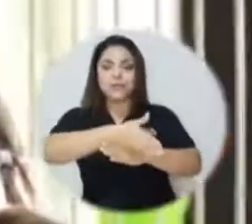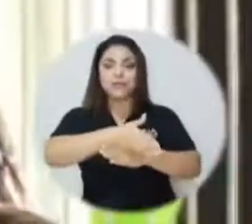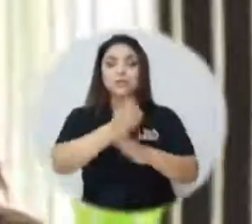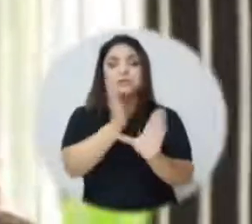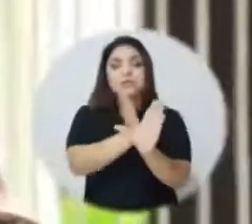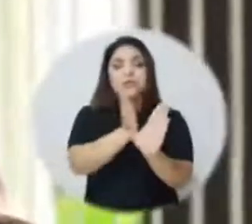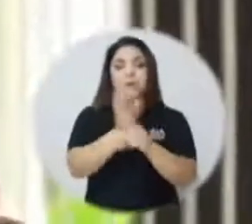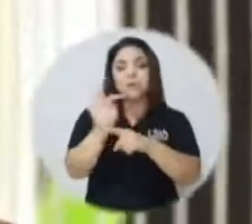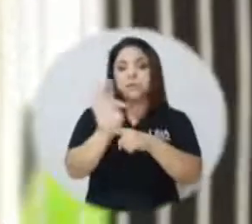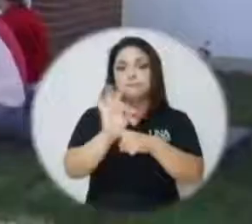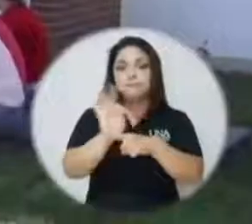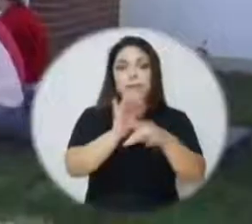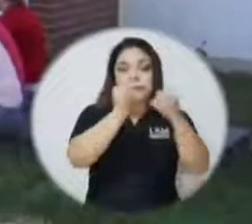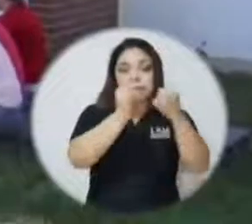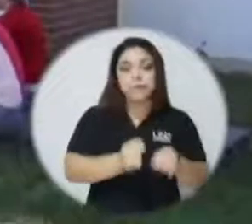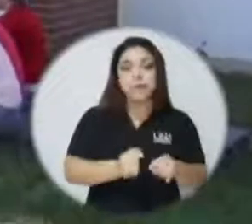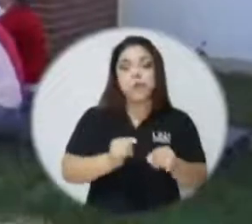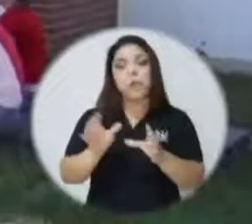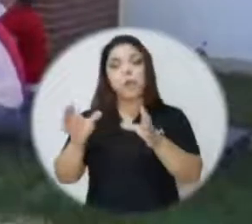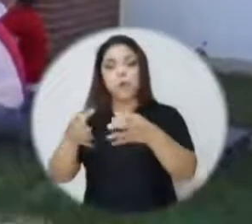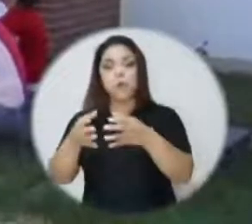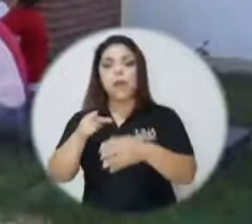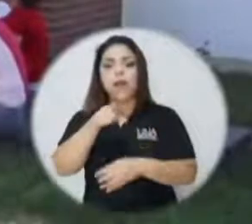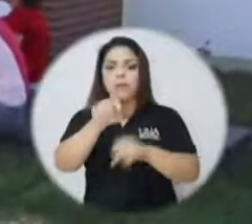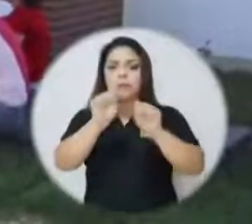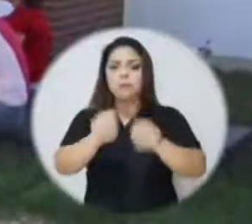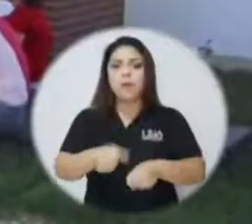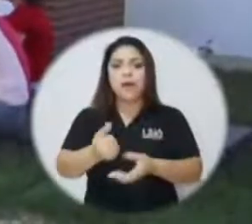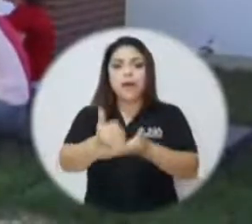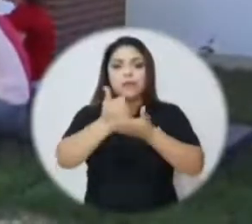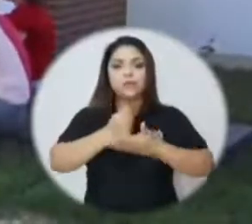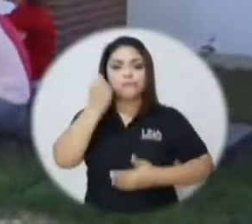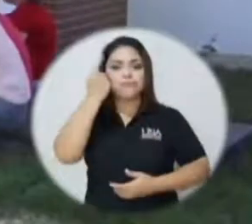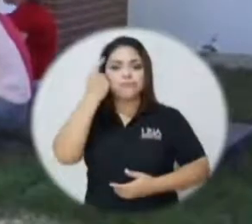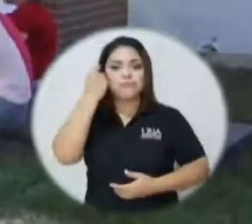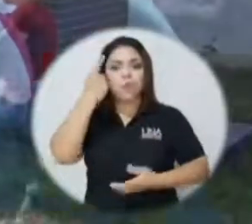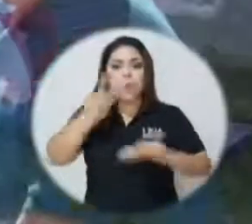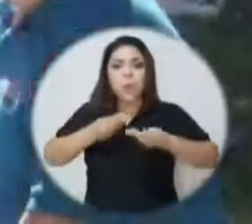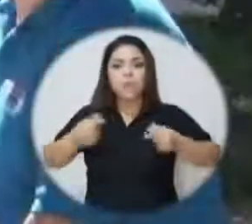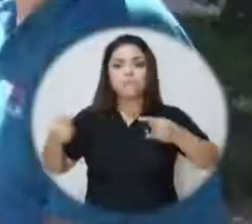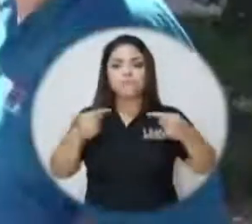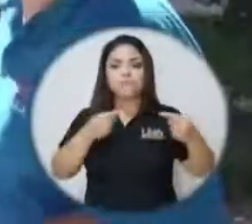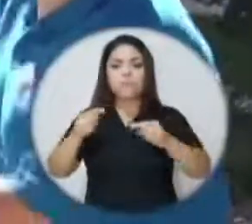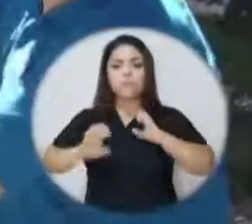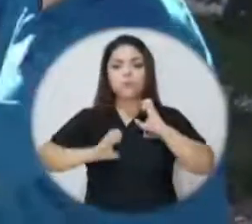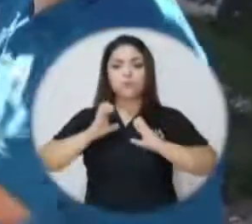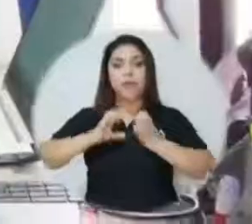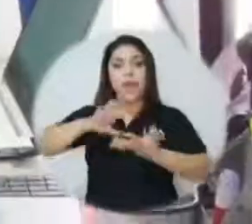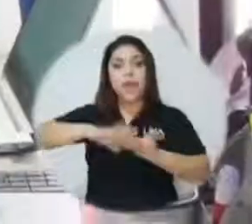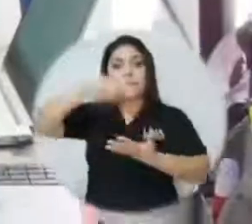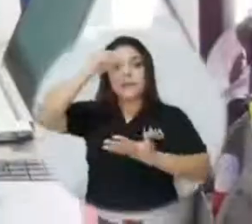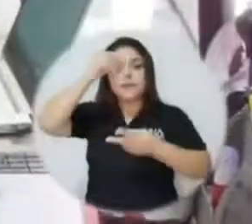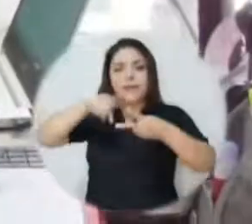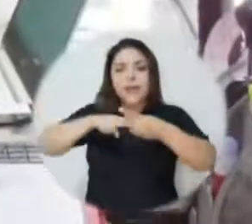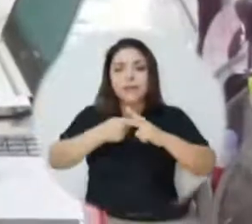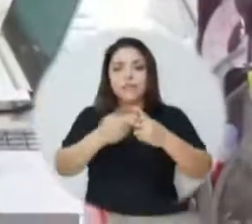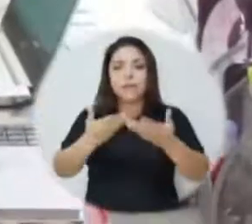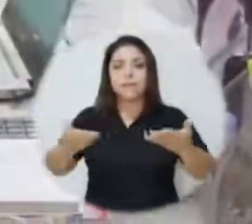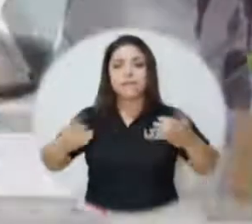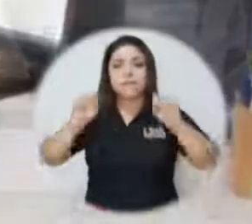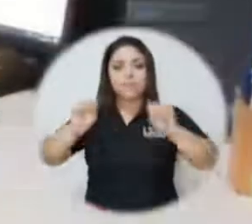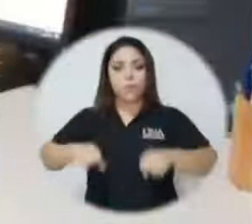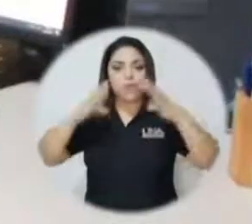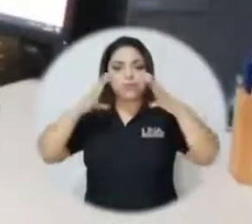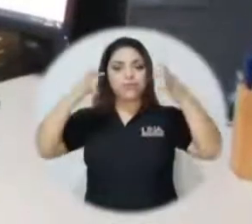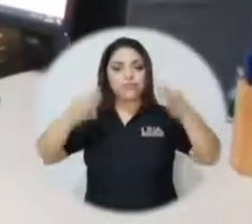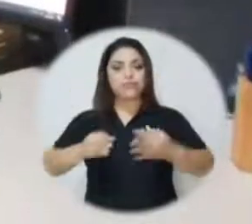psicoterapia individual y grupal, en donde podrás entender y resolver conflictos emocionales, aprender herramientas para tomar decisiones